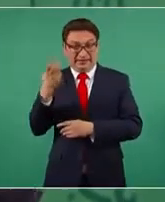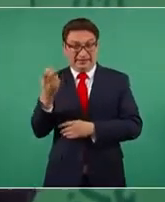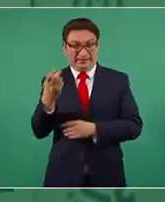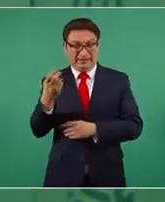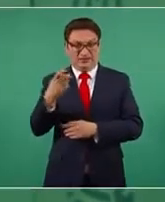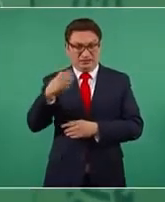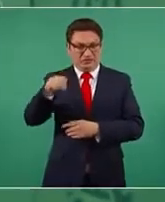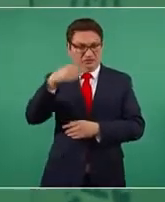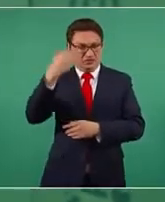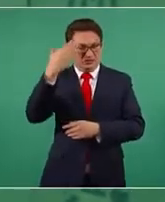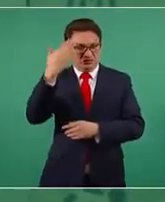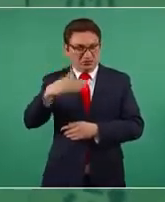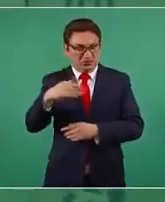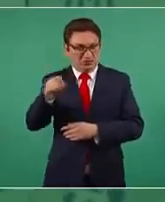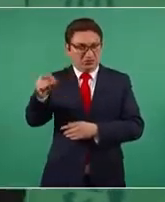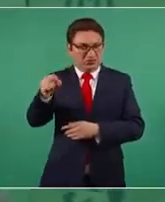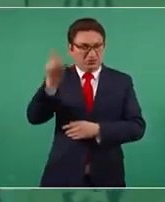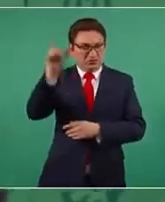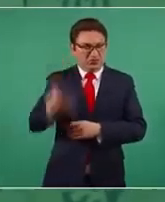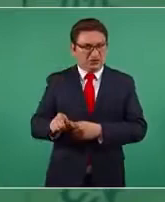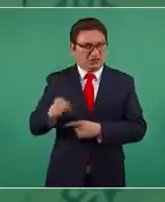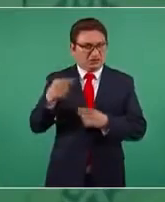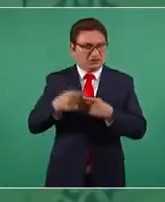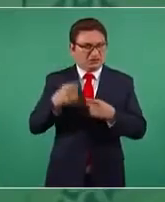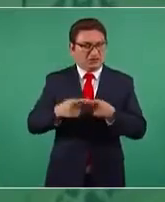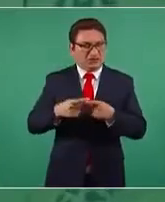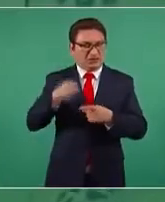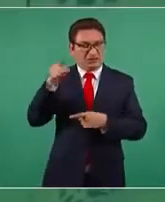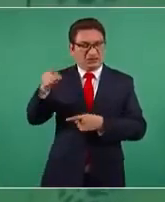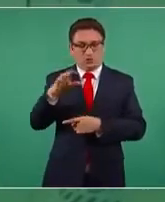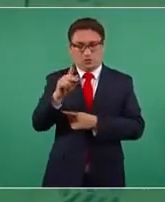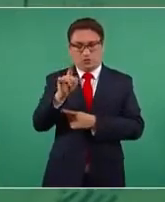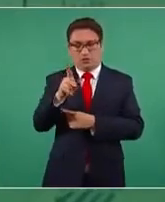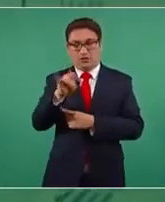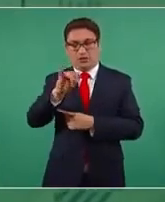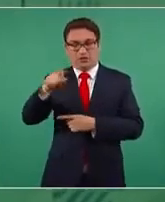¿saben quién es el señor Cuadri? ¿Cómo piensa el señor Cuadri?